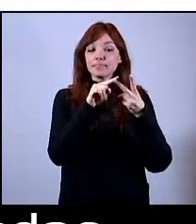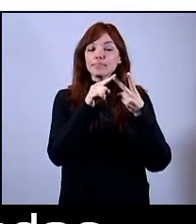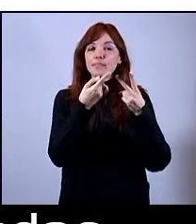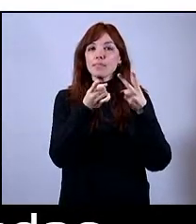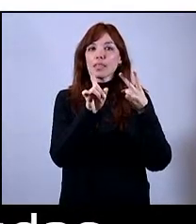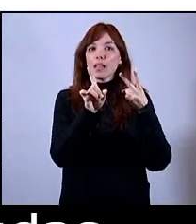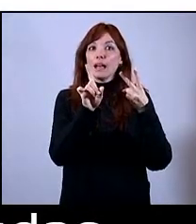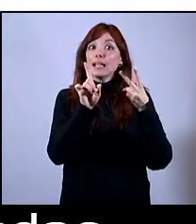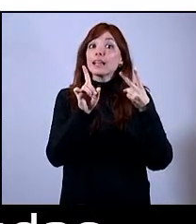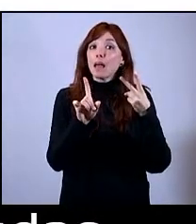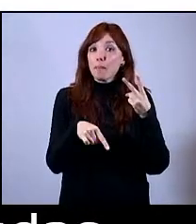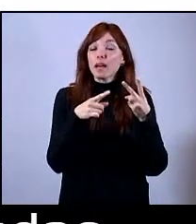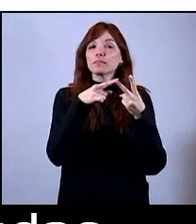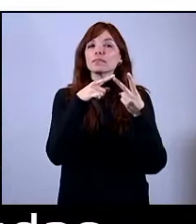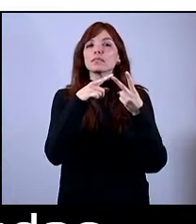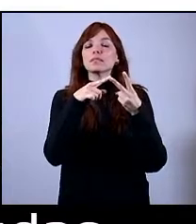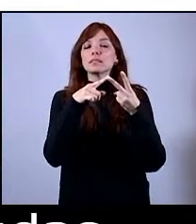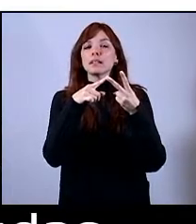aprobamos